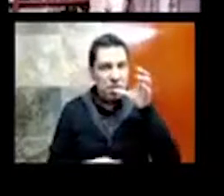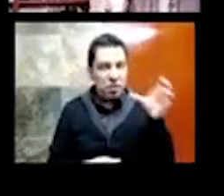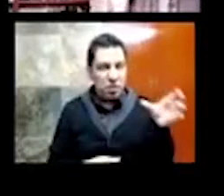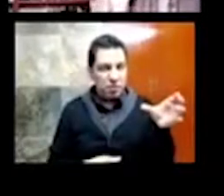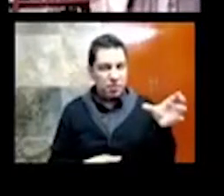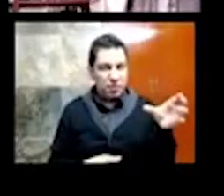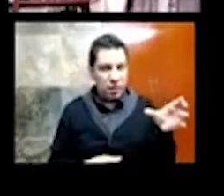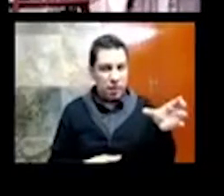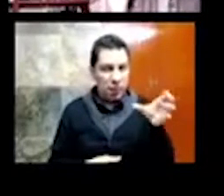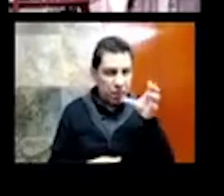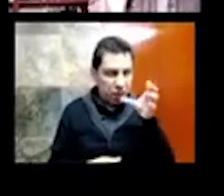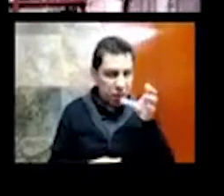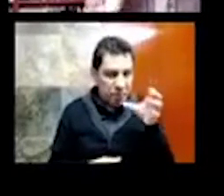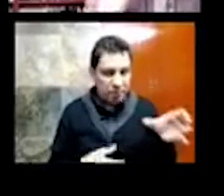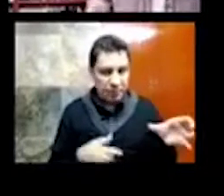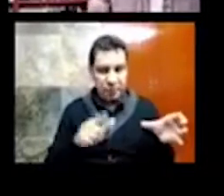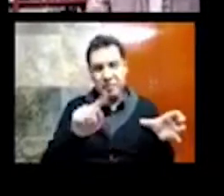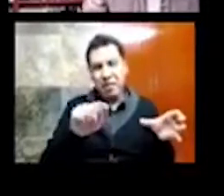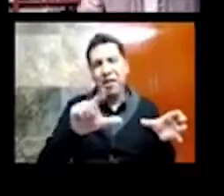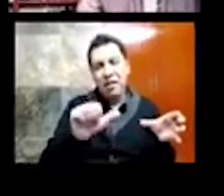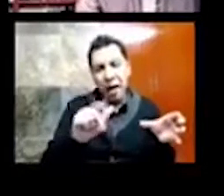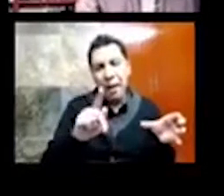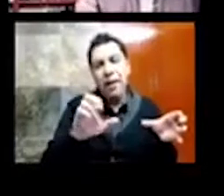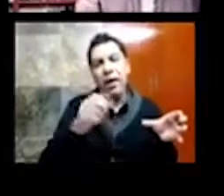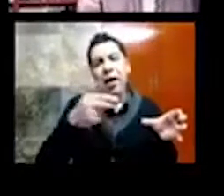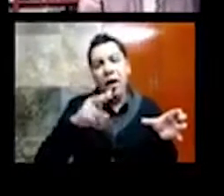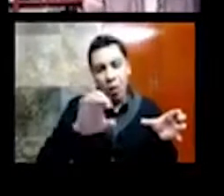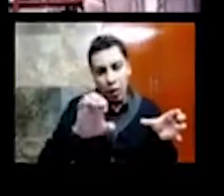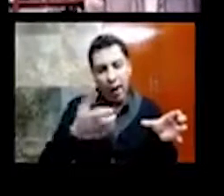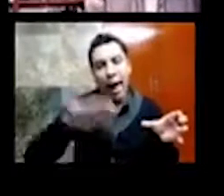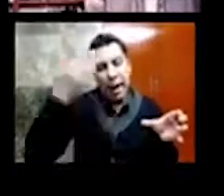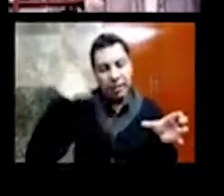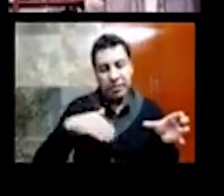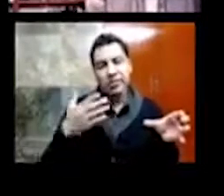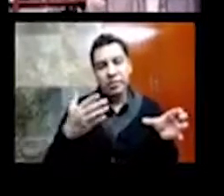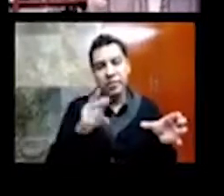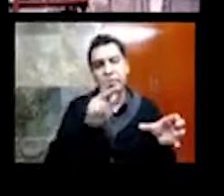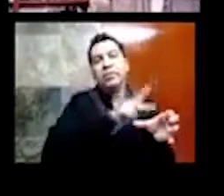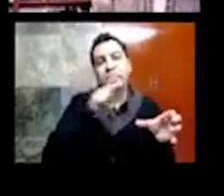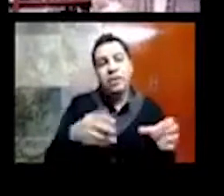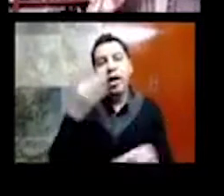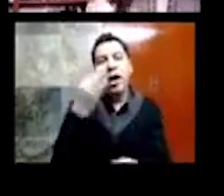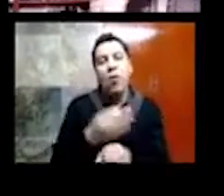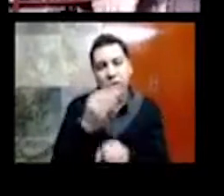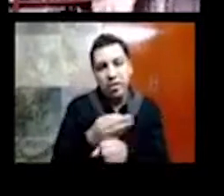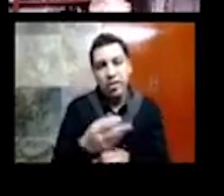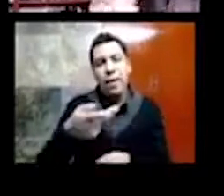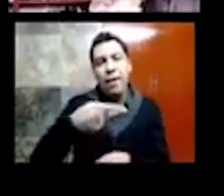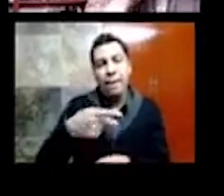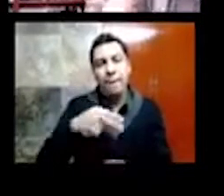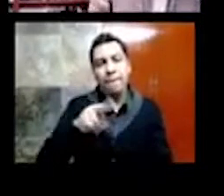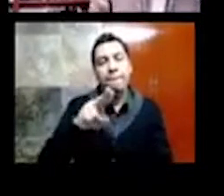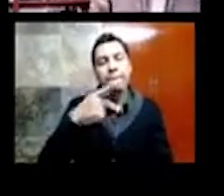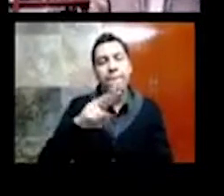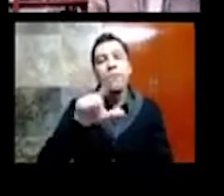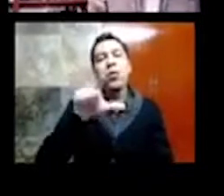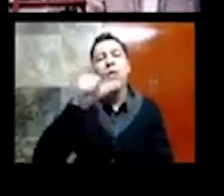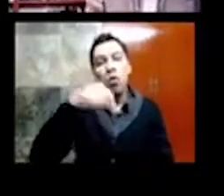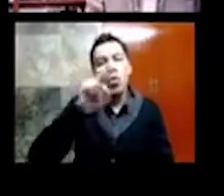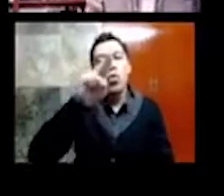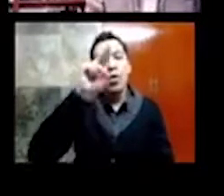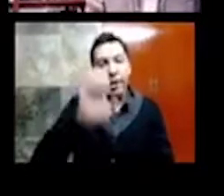del tlapegüe, del octli, ¿no?, del tlachicotón, que es este residuo